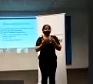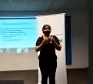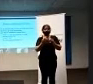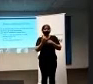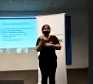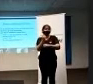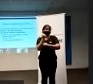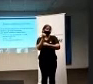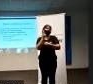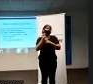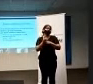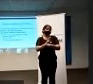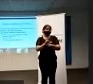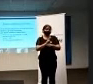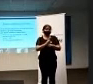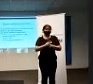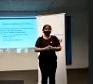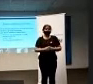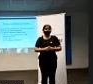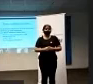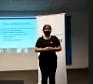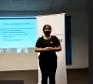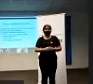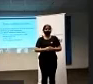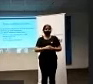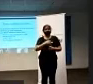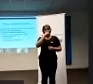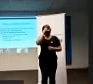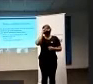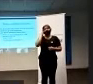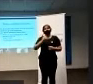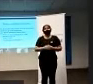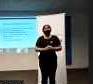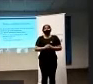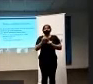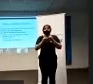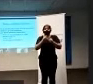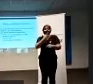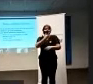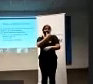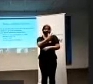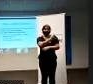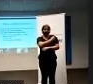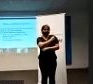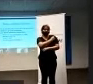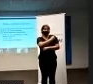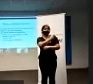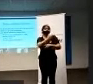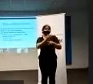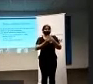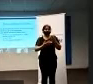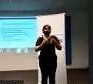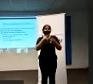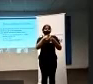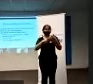En cuanto a los efectos adversos, fueron leves, principalmente dolor en el sitio de aplicación,